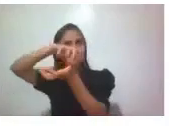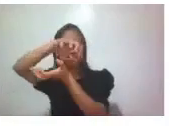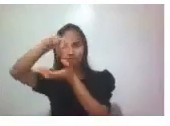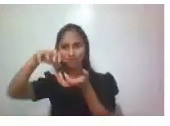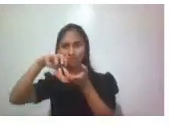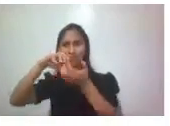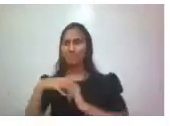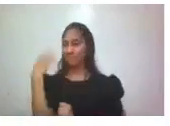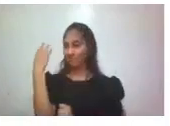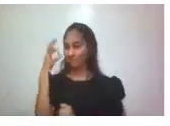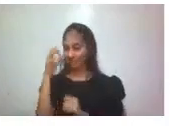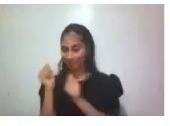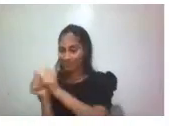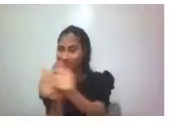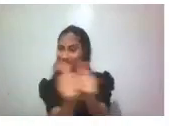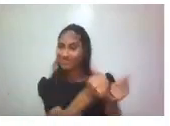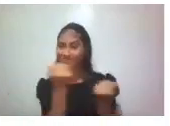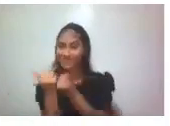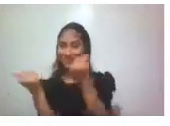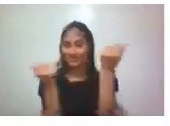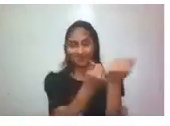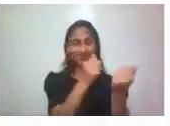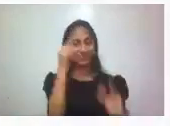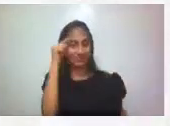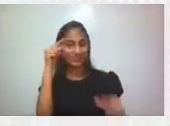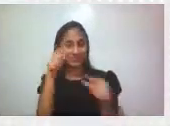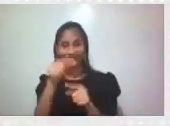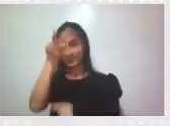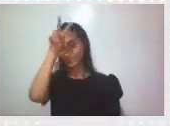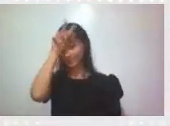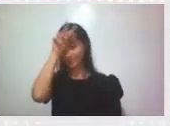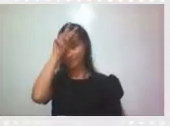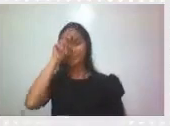Siempre con el pueblo. Gobierno del Perú.